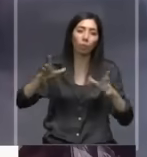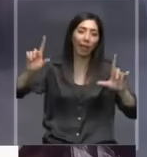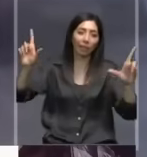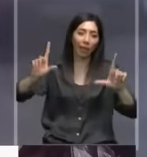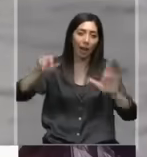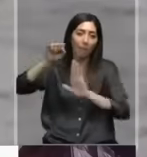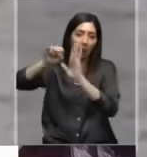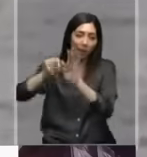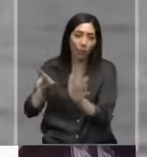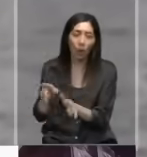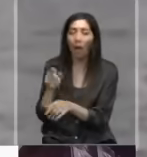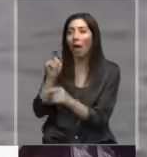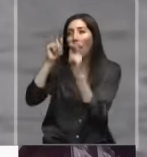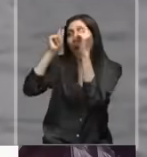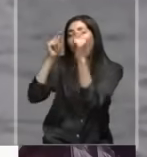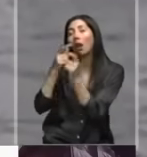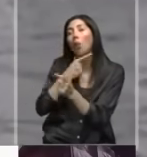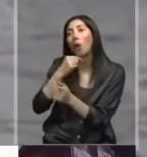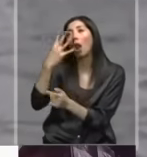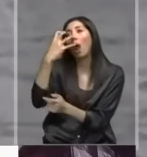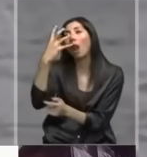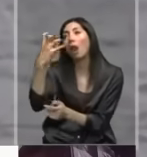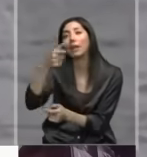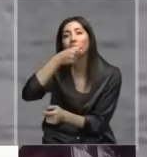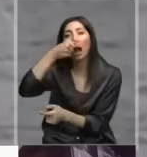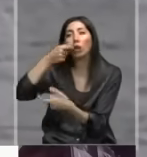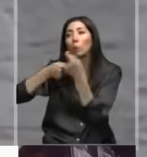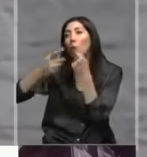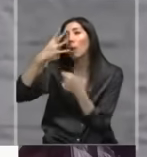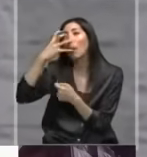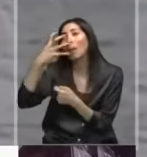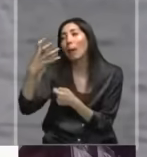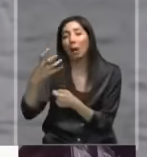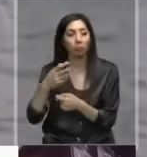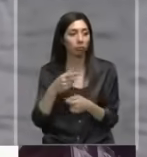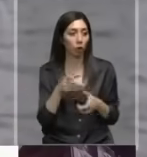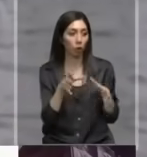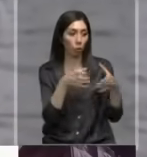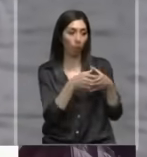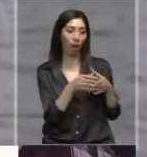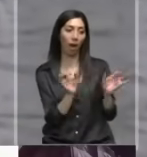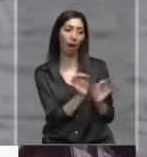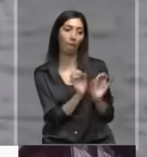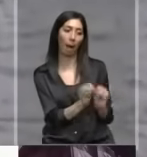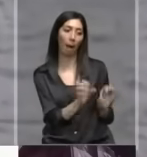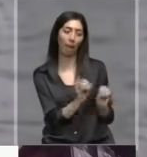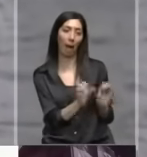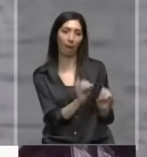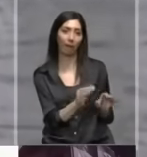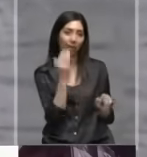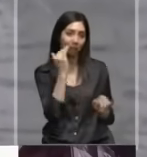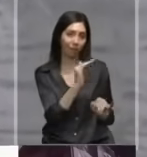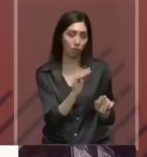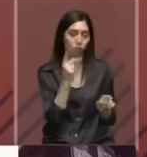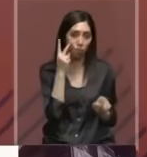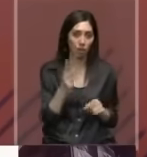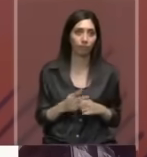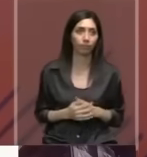su admiración por la narcocultura se la traspasó a los integrantes de su banda. Vea atentamente este